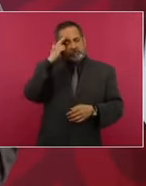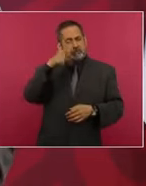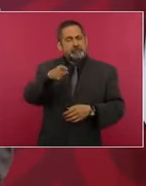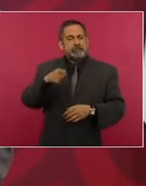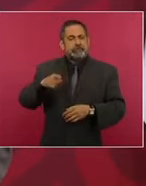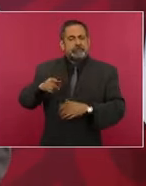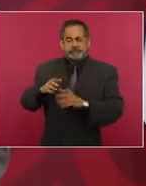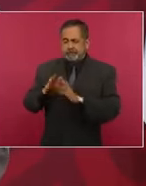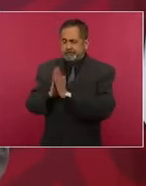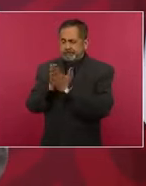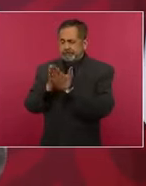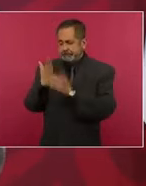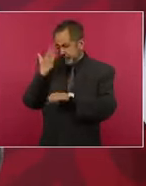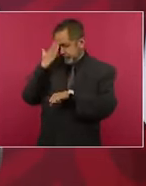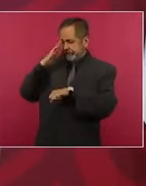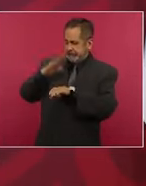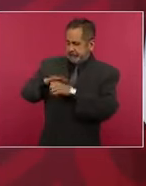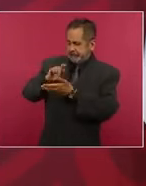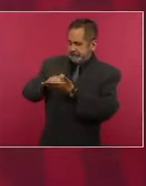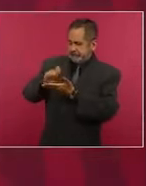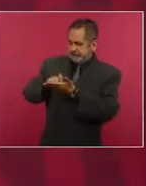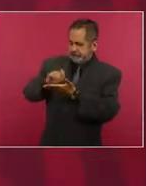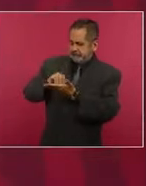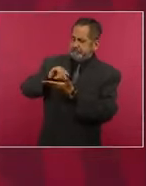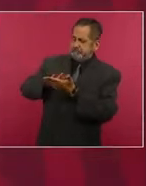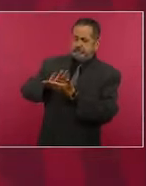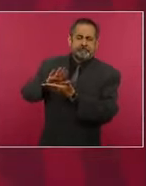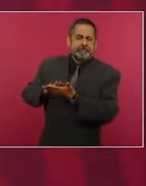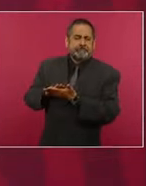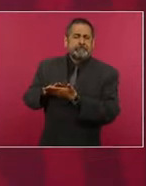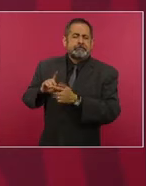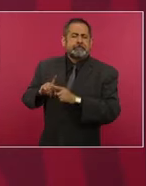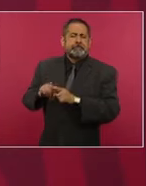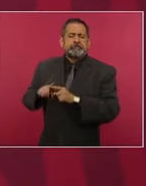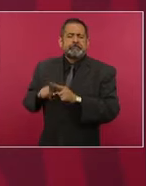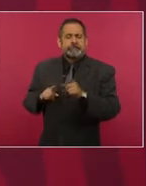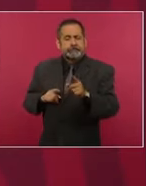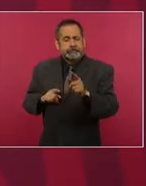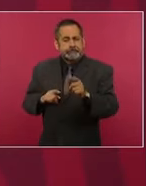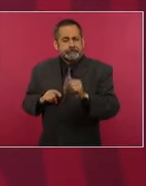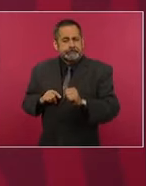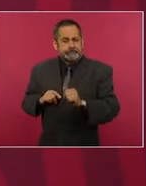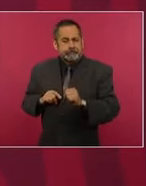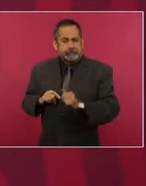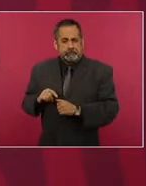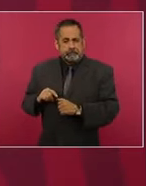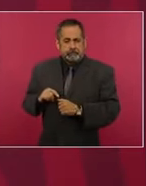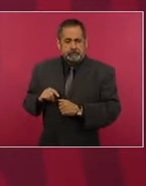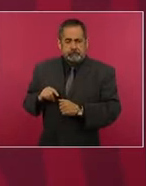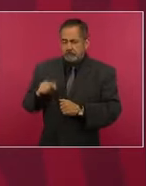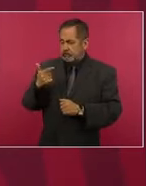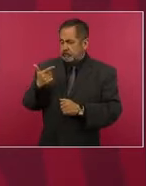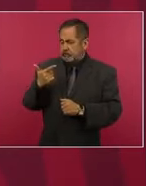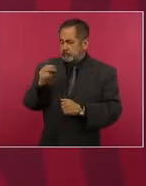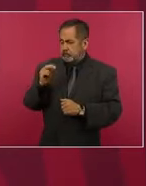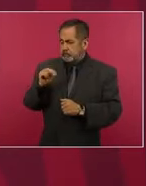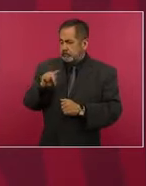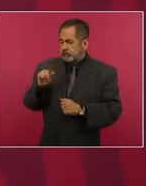memorias, Gonzalo N. Santos,